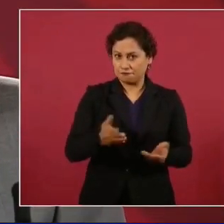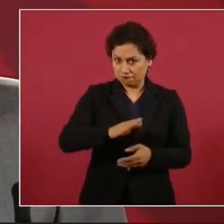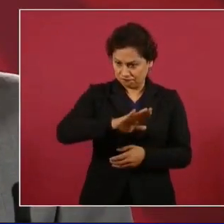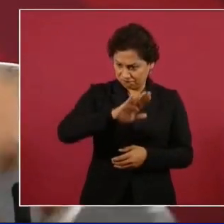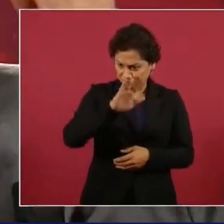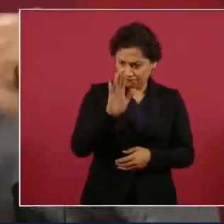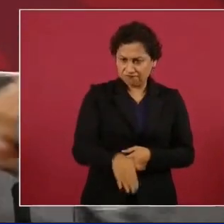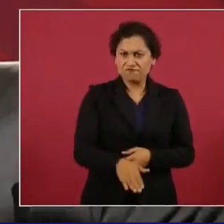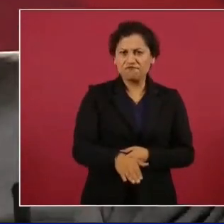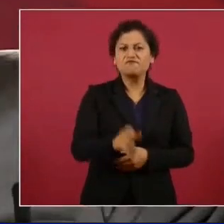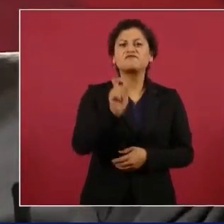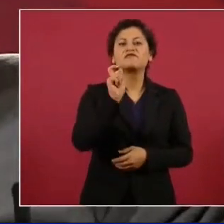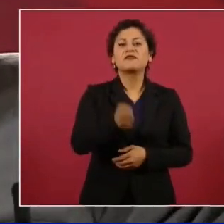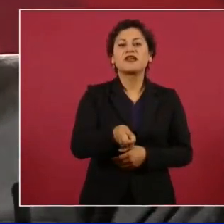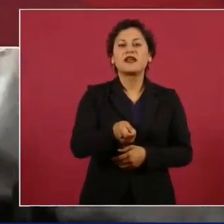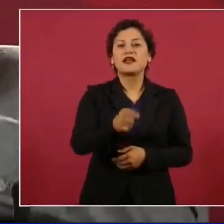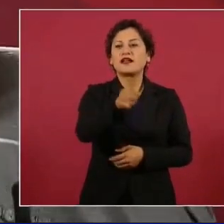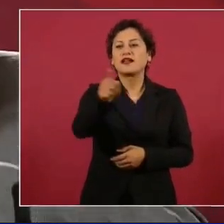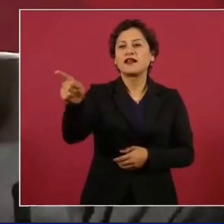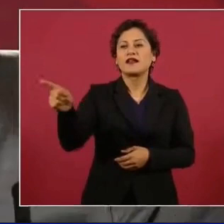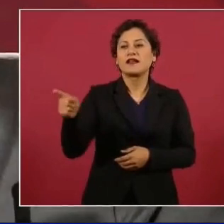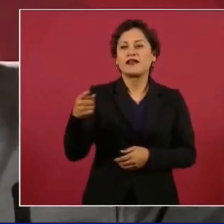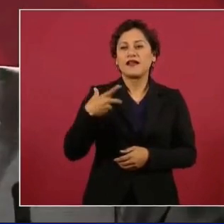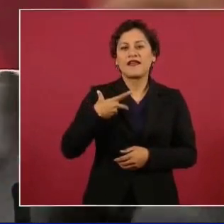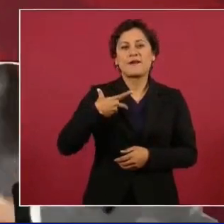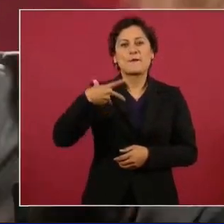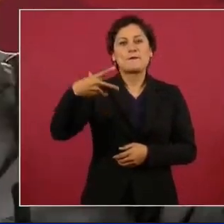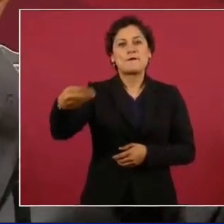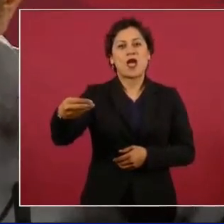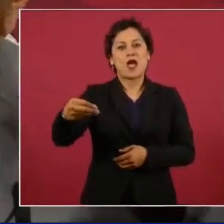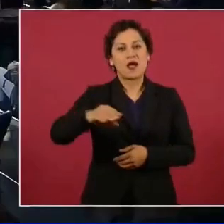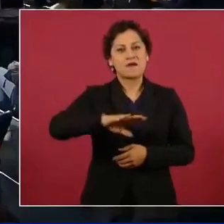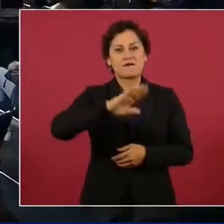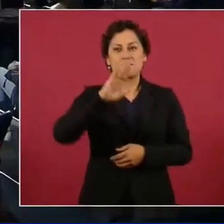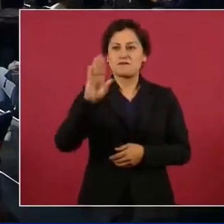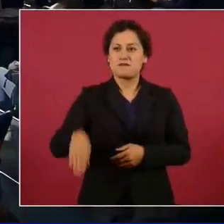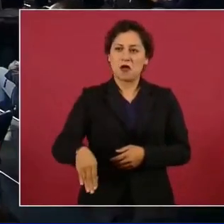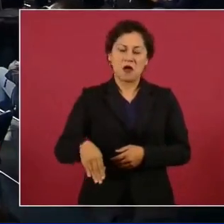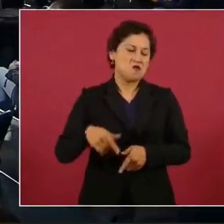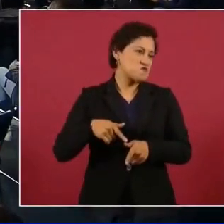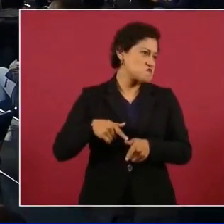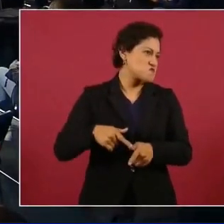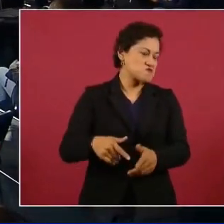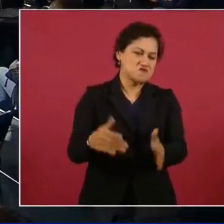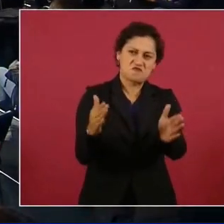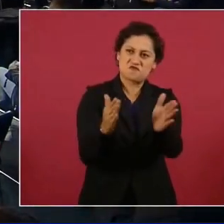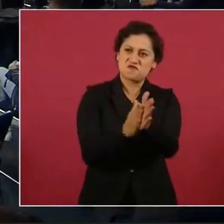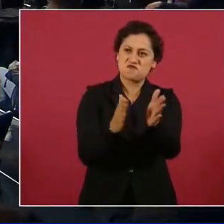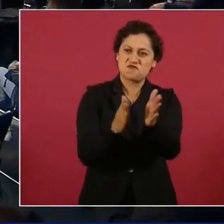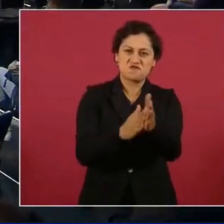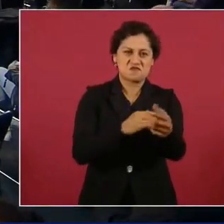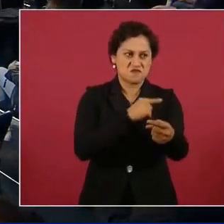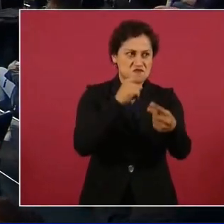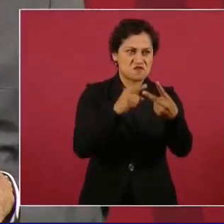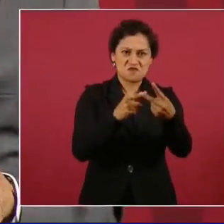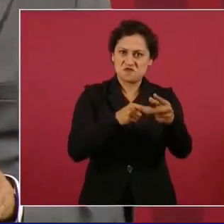Y ya cuando escuché el primer muera, yo dije, no, pues vamos con el segundo y vámonos con el tercero.